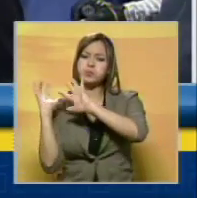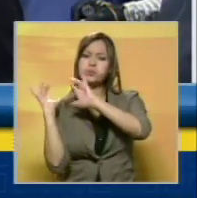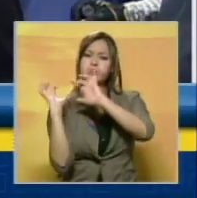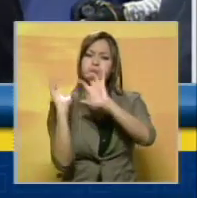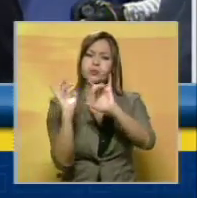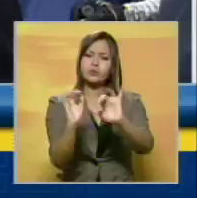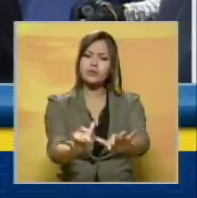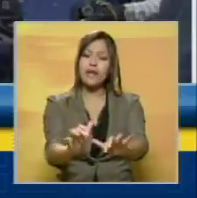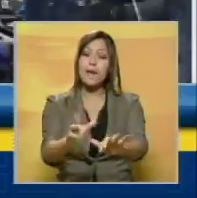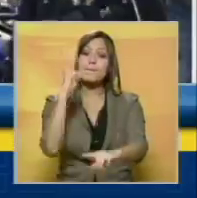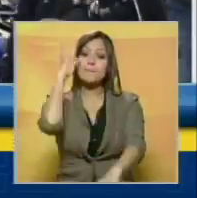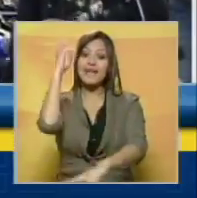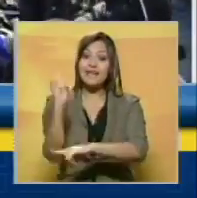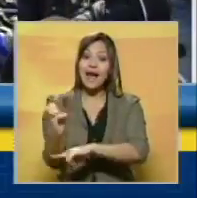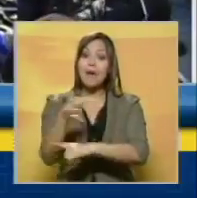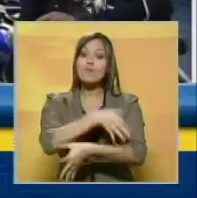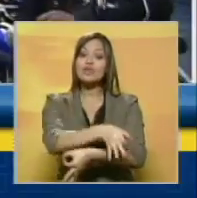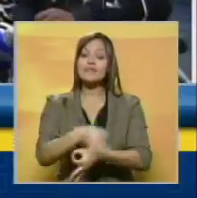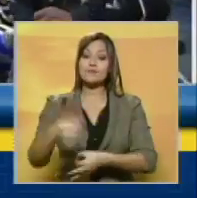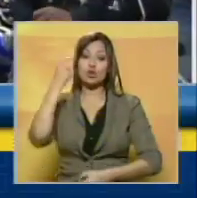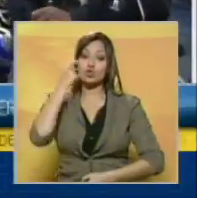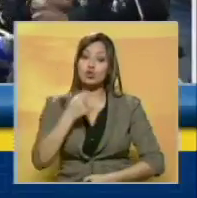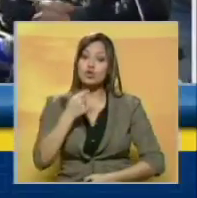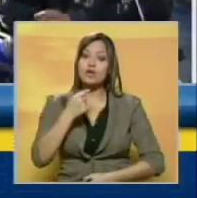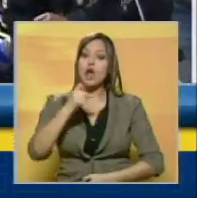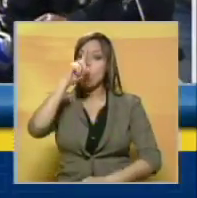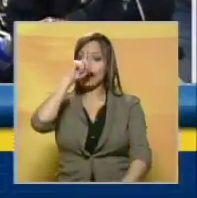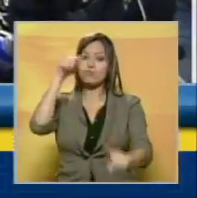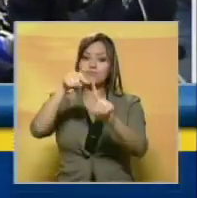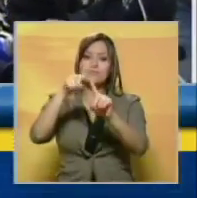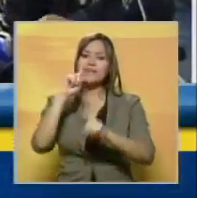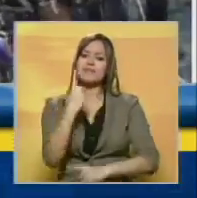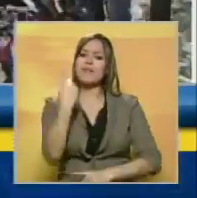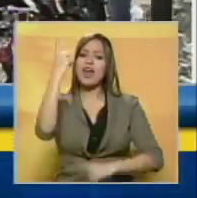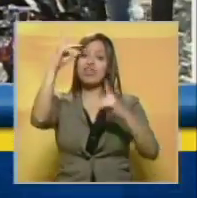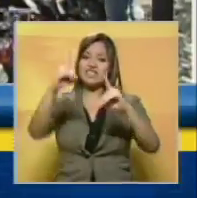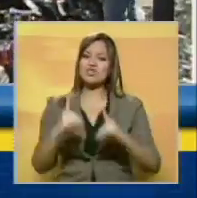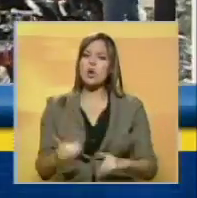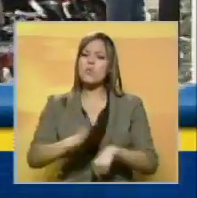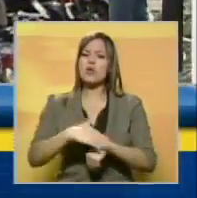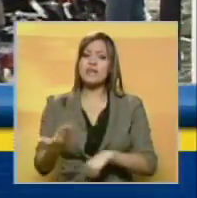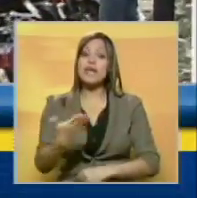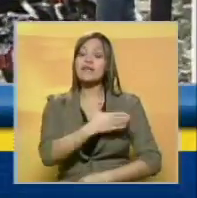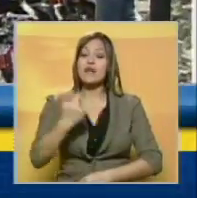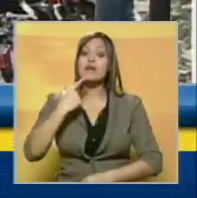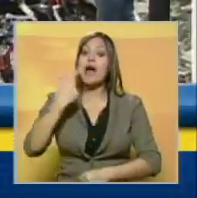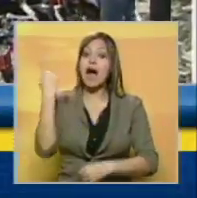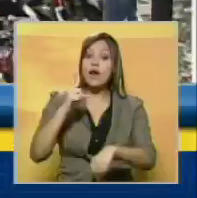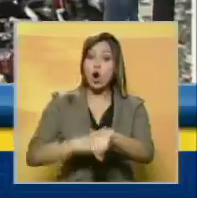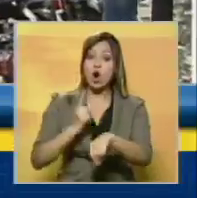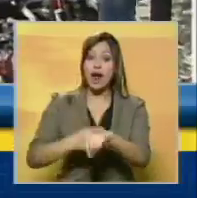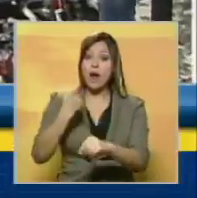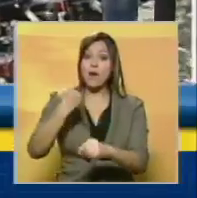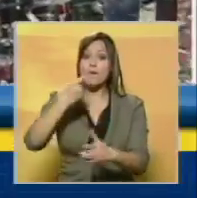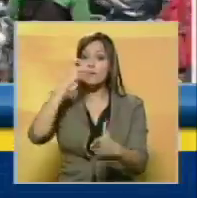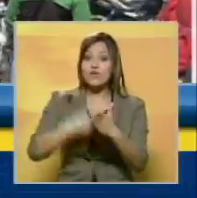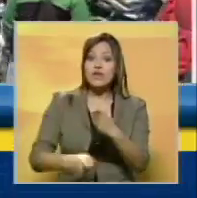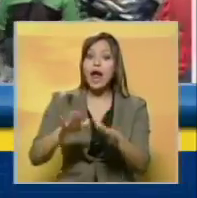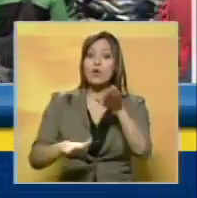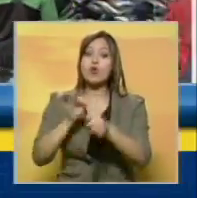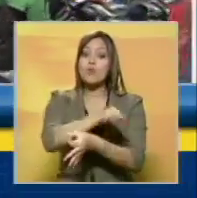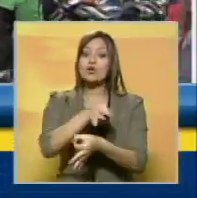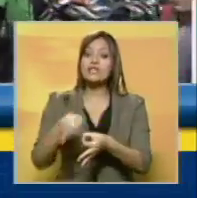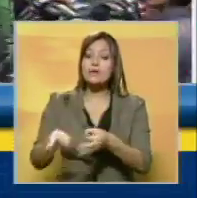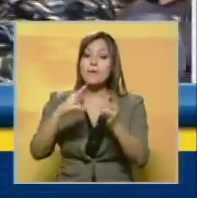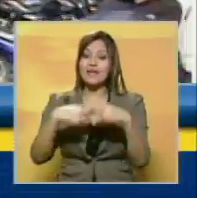concentraron en el muro de Petare del municipio Sucre. La motivación principal que los llevó a tomar esta acción es la restricción de circulación que se ha implementado en algunos municipios